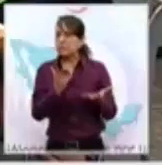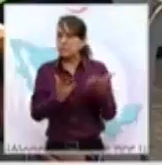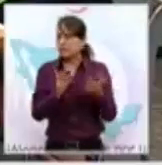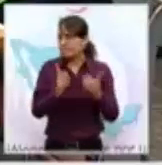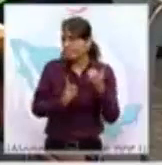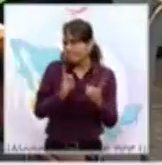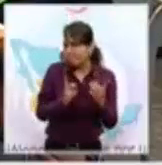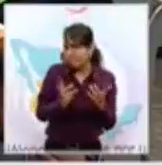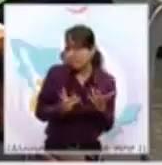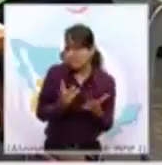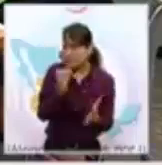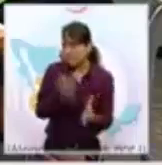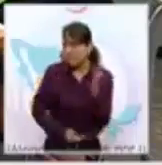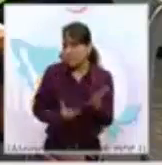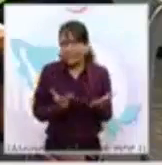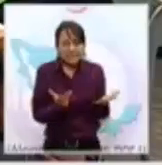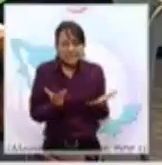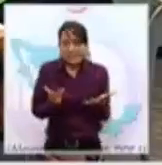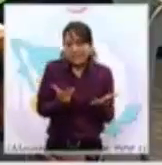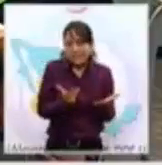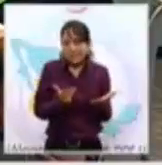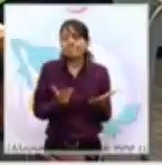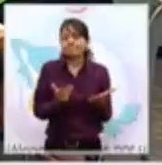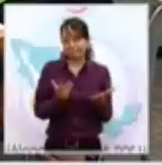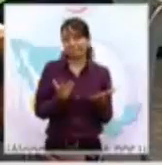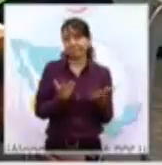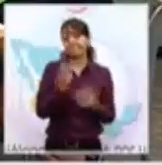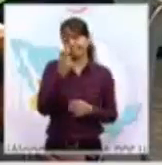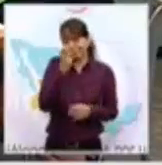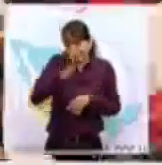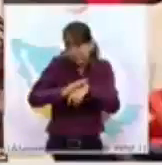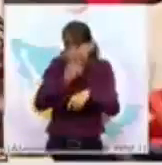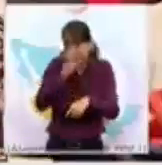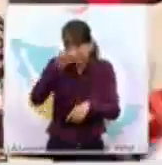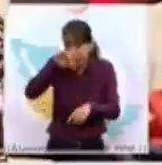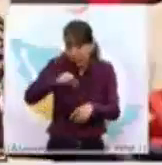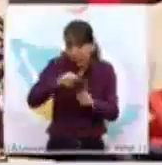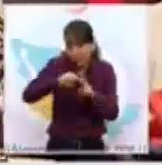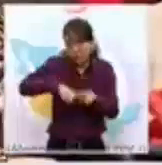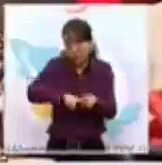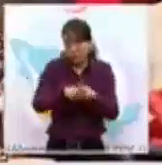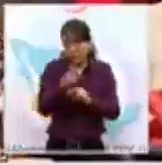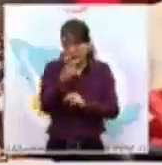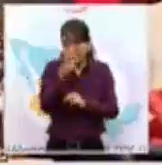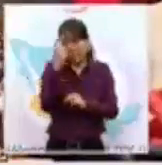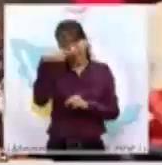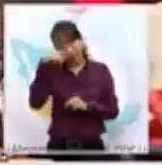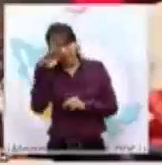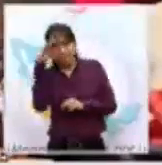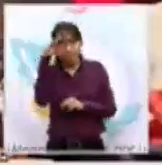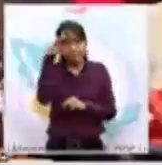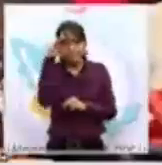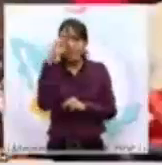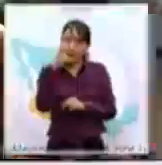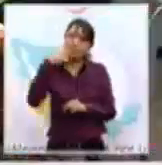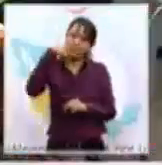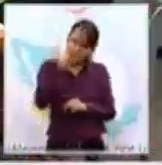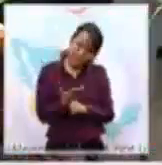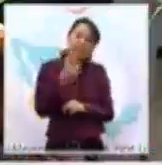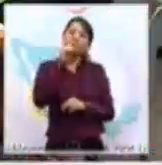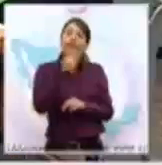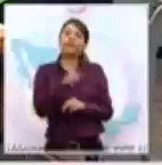posibles. Entonces simplemente quisiera empezar por ahí la reflexión en relación a educación, que es el tema que vengo trabajando